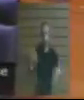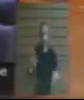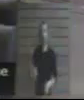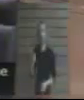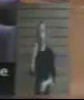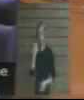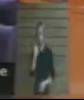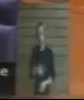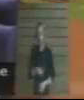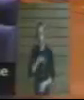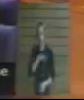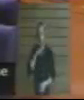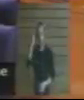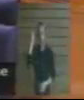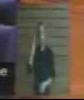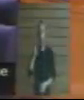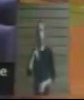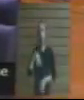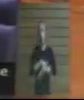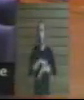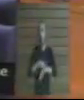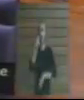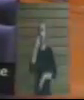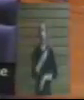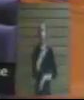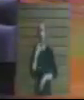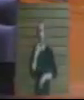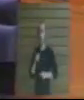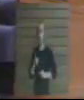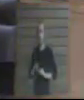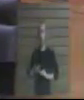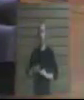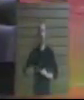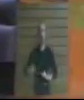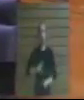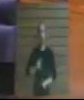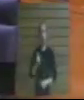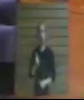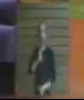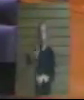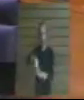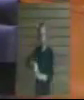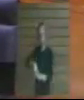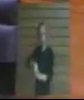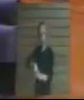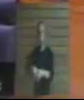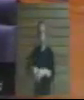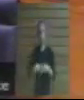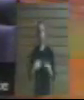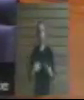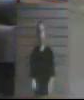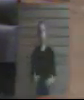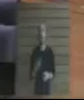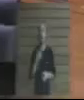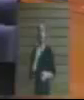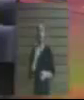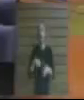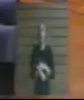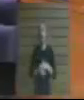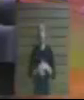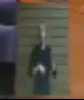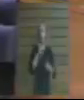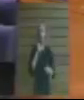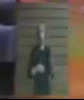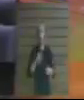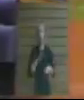el Gobierno se comprometió a destinar gran parte a inversiones. Y dice, adquirió en la tramitación de los presupuestos